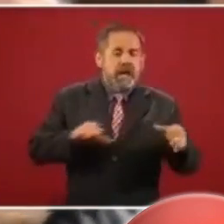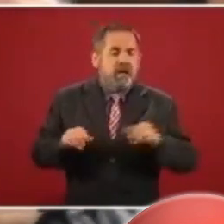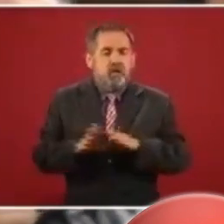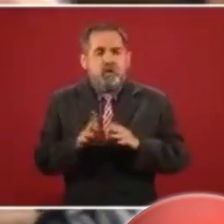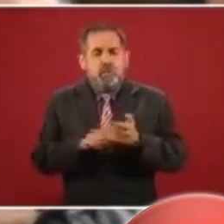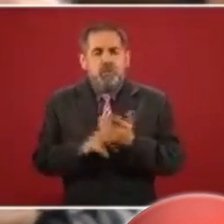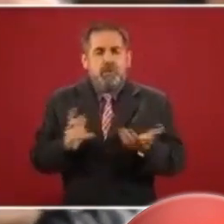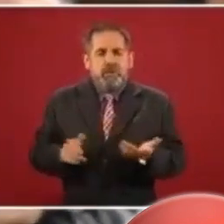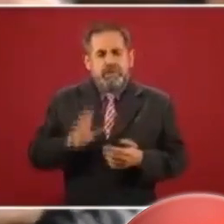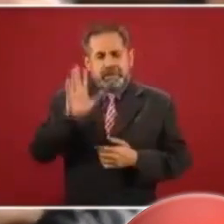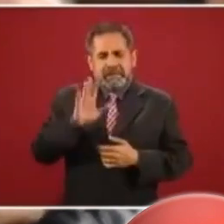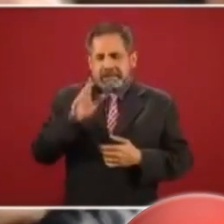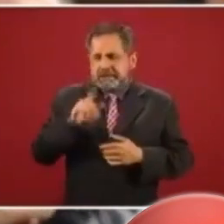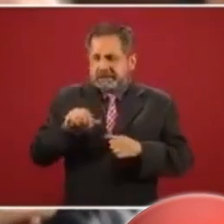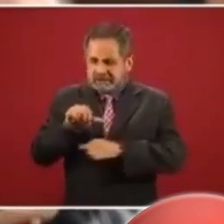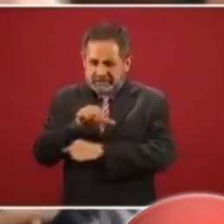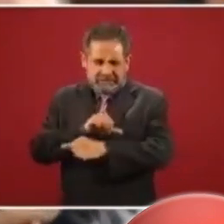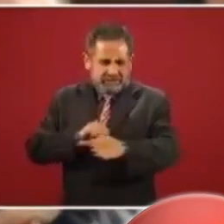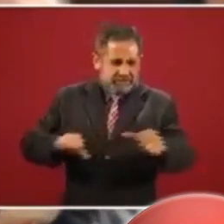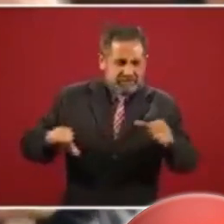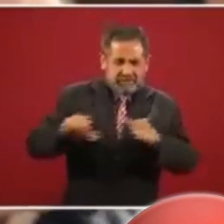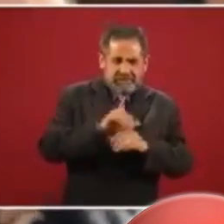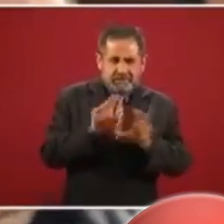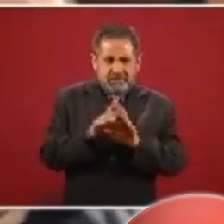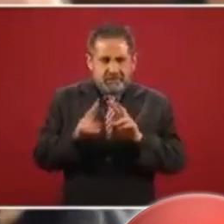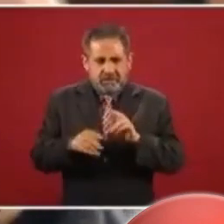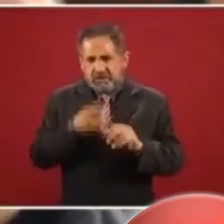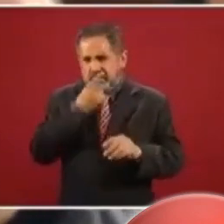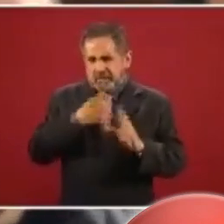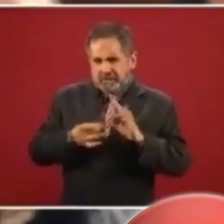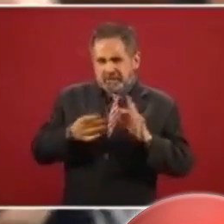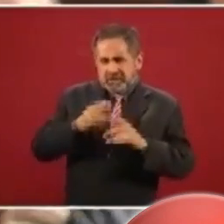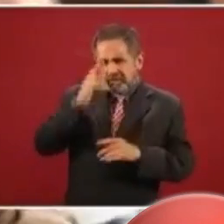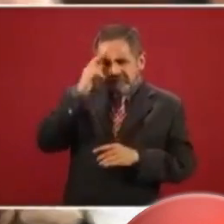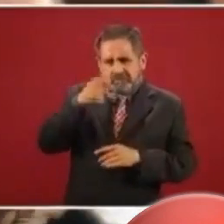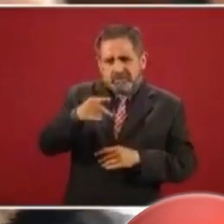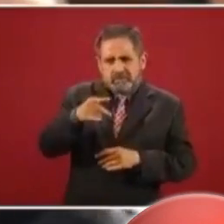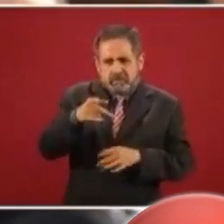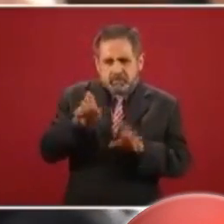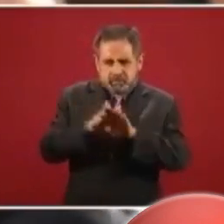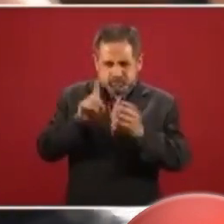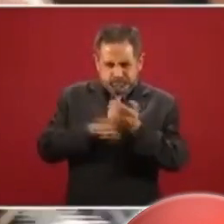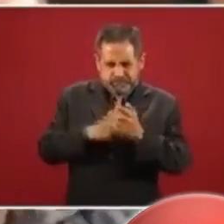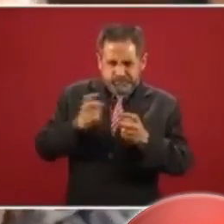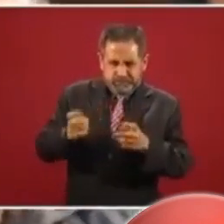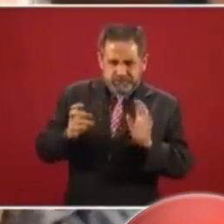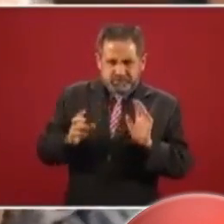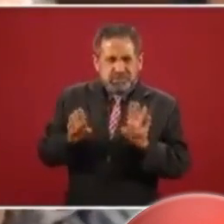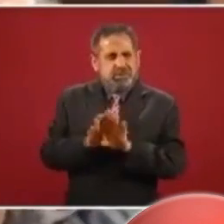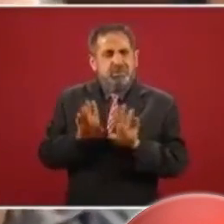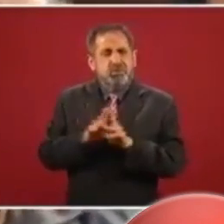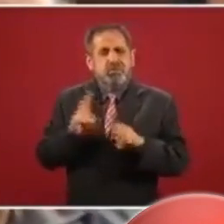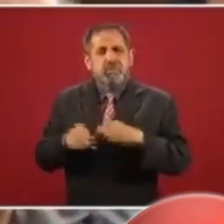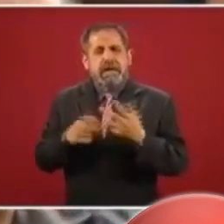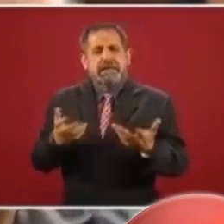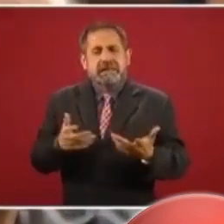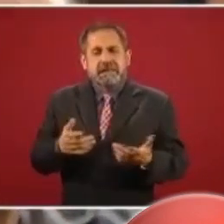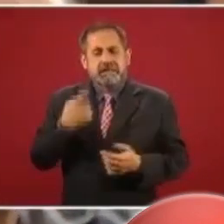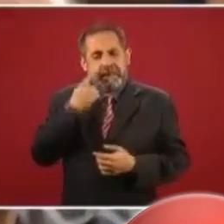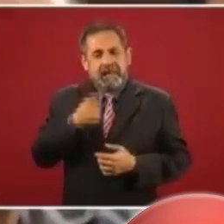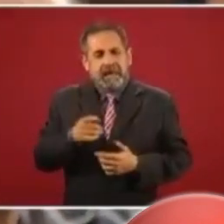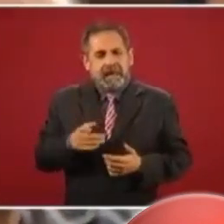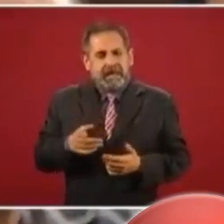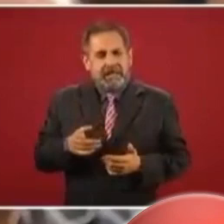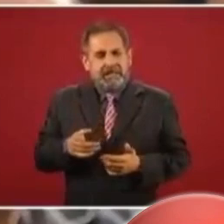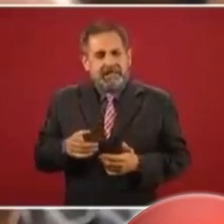mencionaba, parece ser que iba a haber una rotación, si no mal recuerdo. Si habrá ¿cuál sería el mecanismo para poder